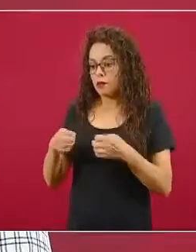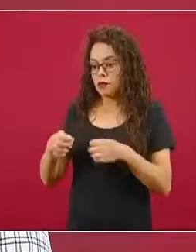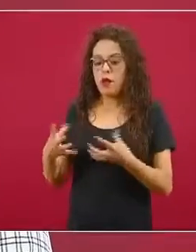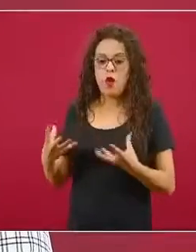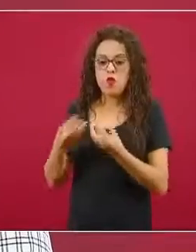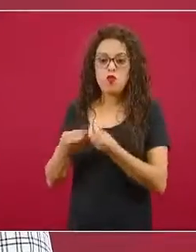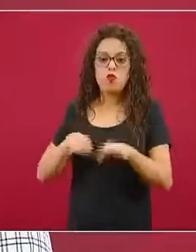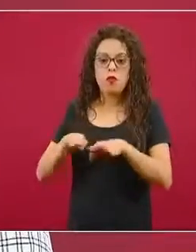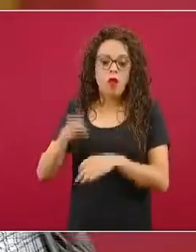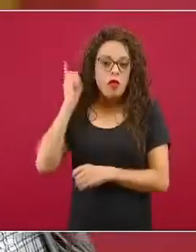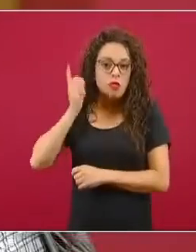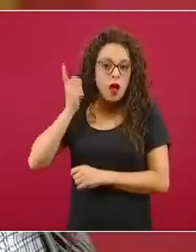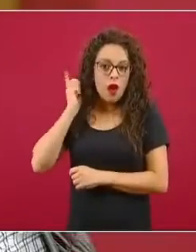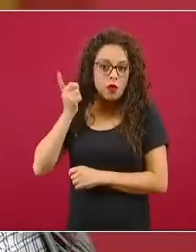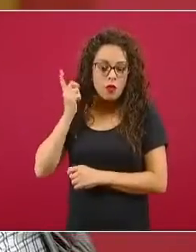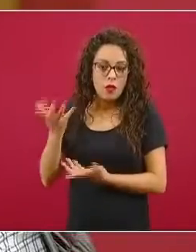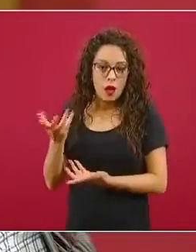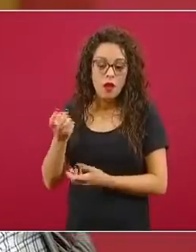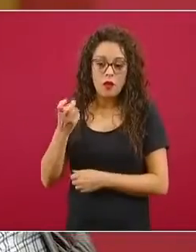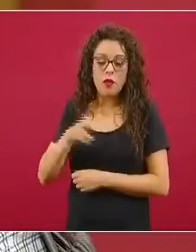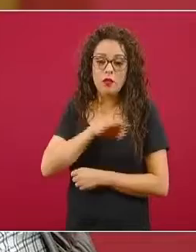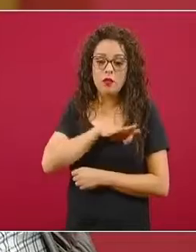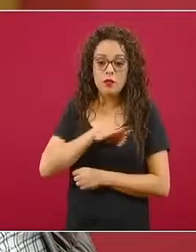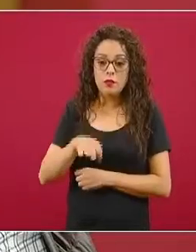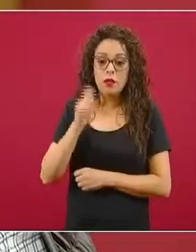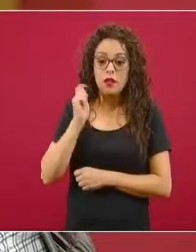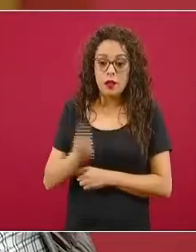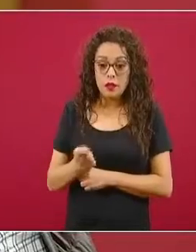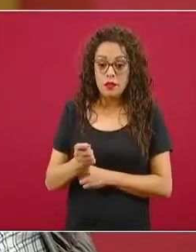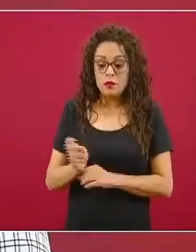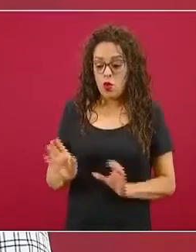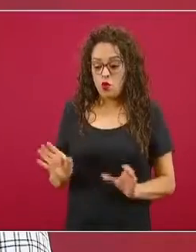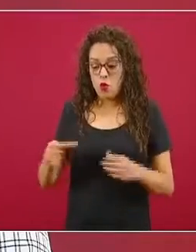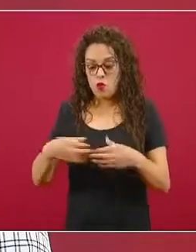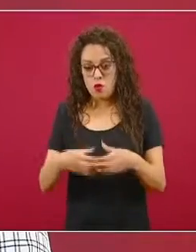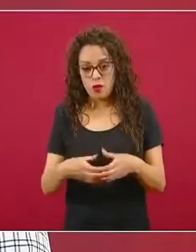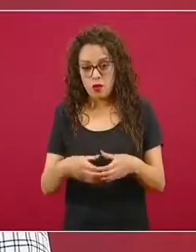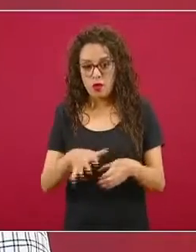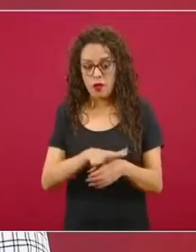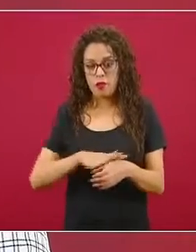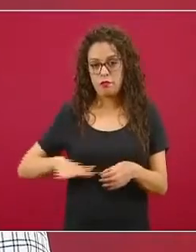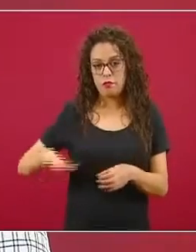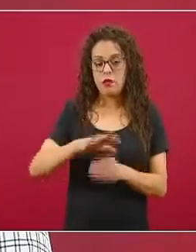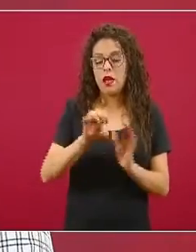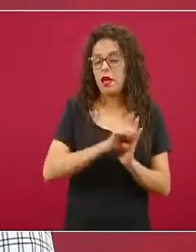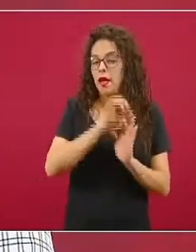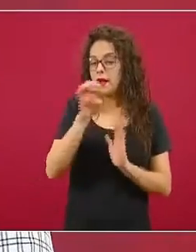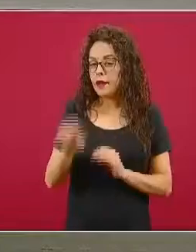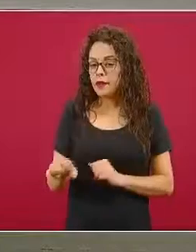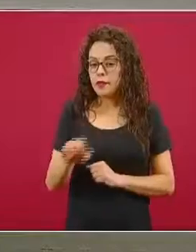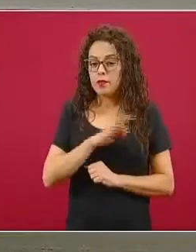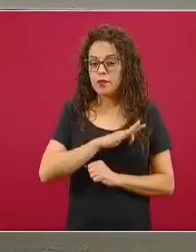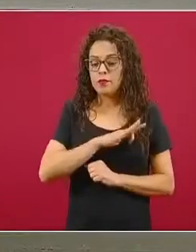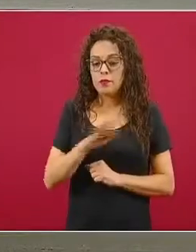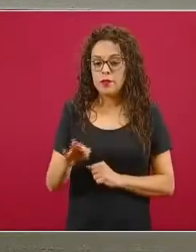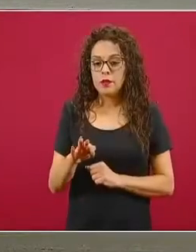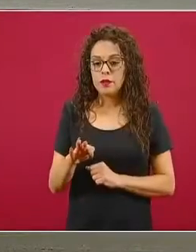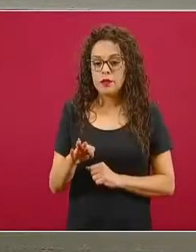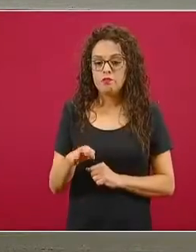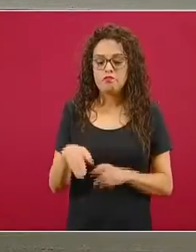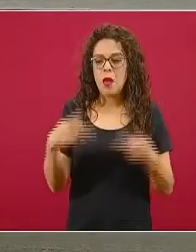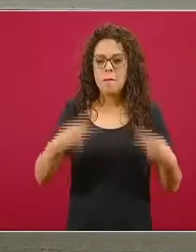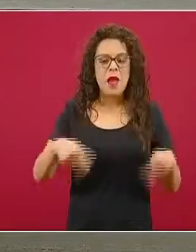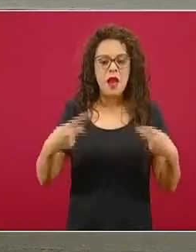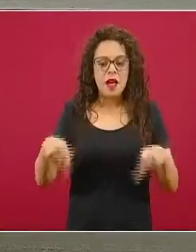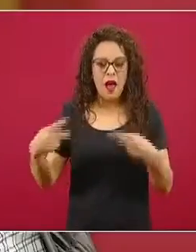día. Puede darse en ambientes también comunitarios, como en un momento determinado pudieran ser algún